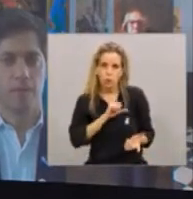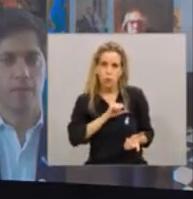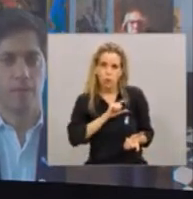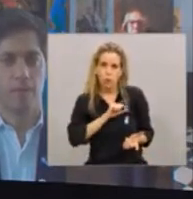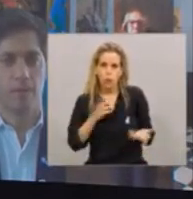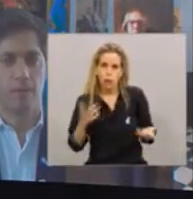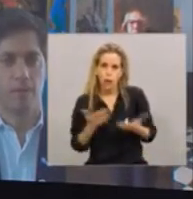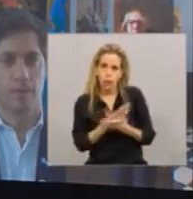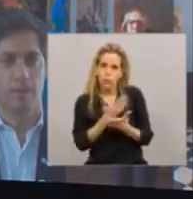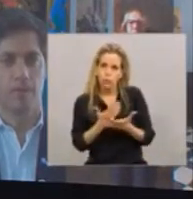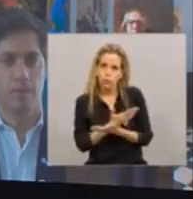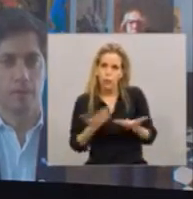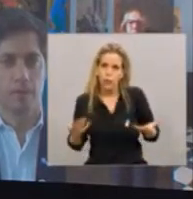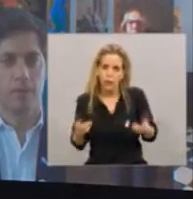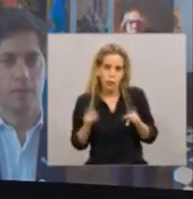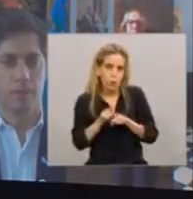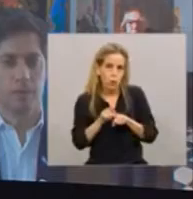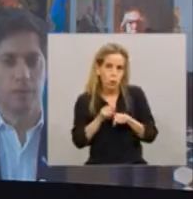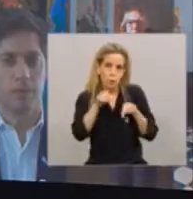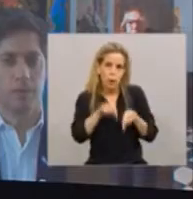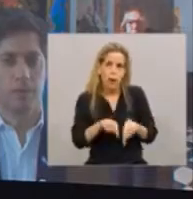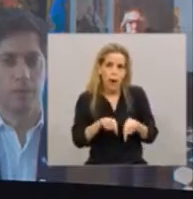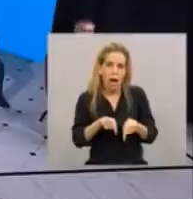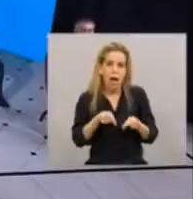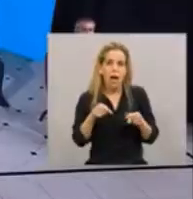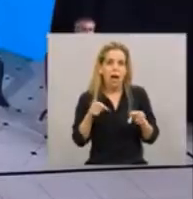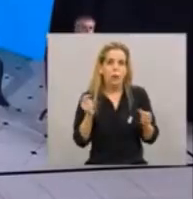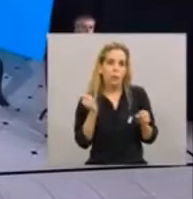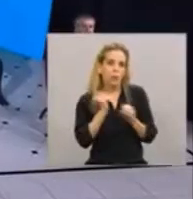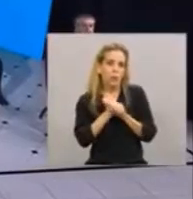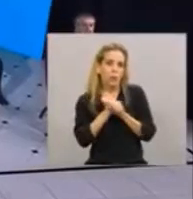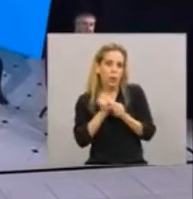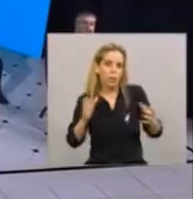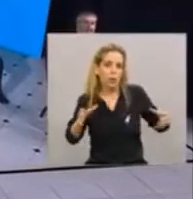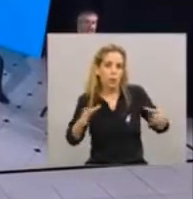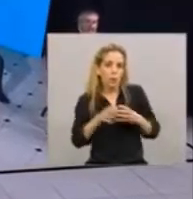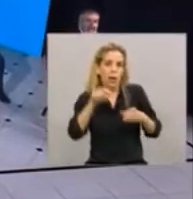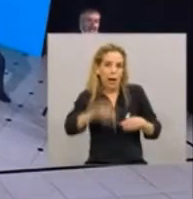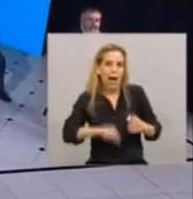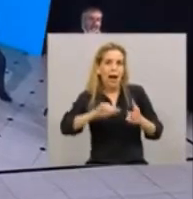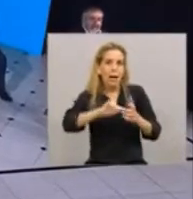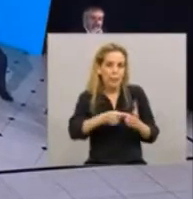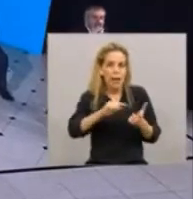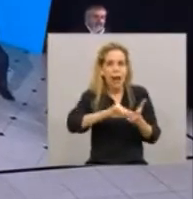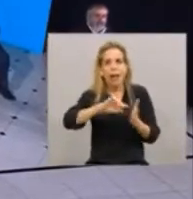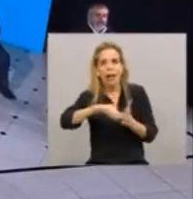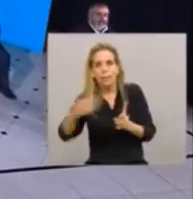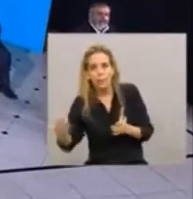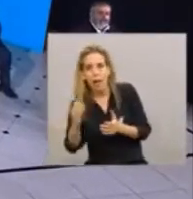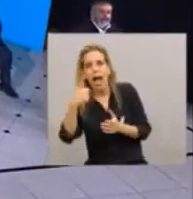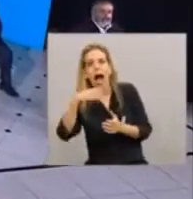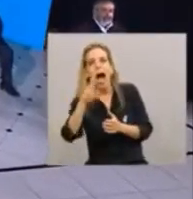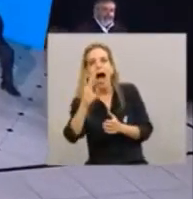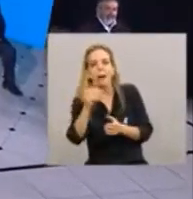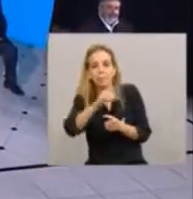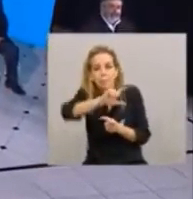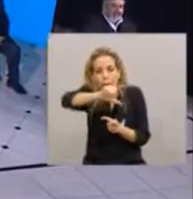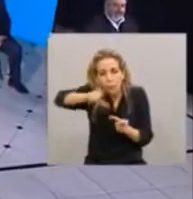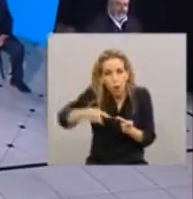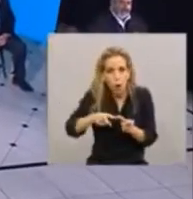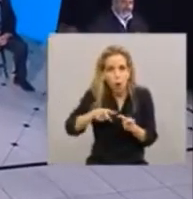pasando aquí cerquita con axel y con horacio en el área metropolitana de buenos aires es también lo que me